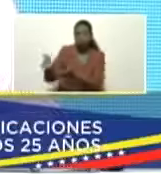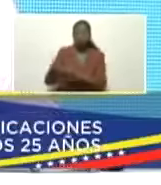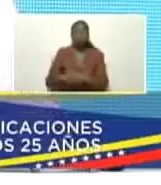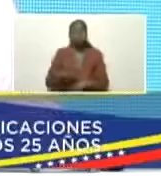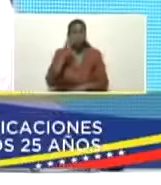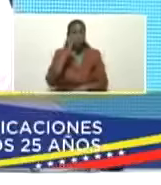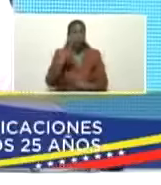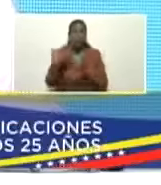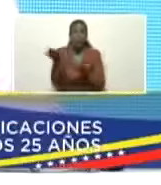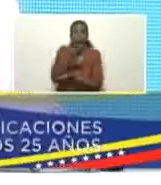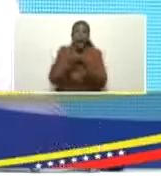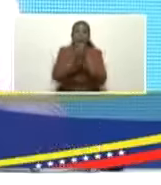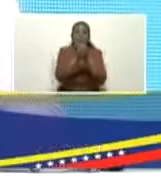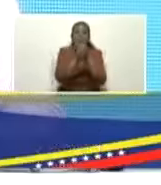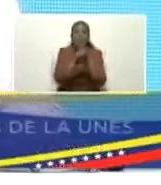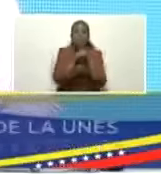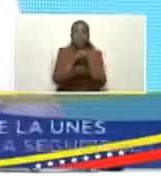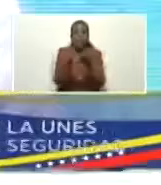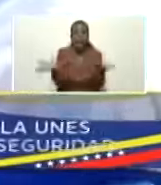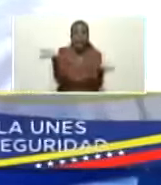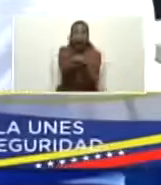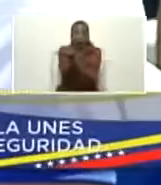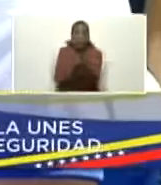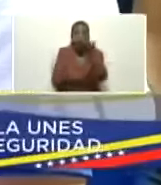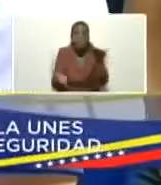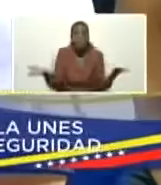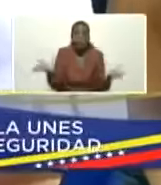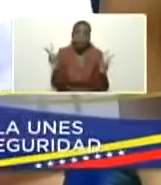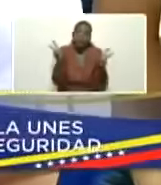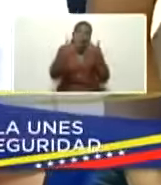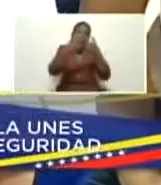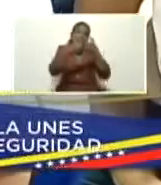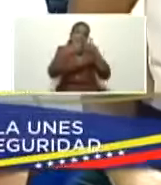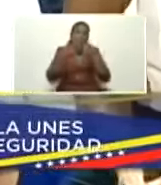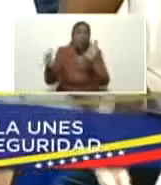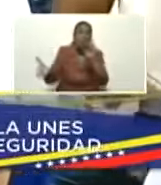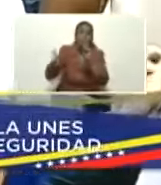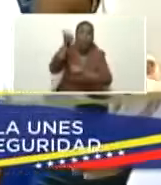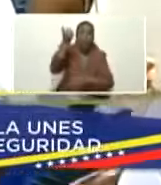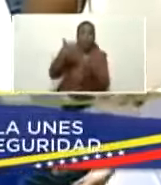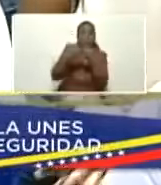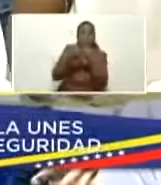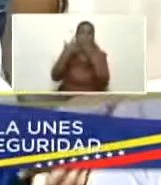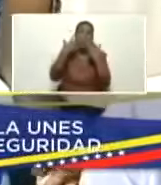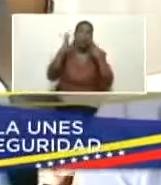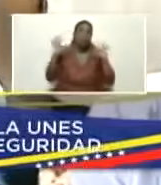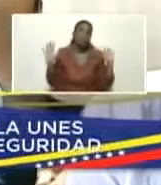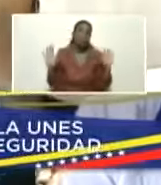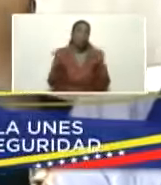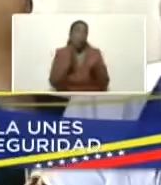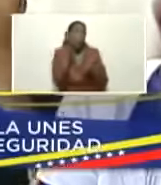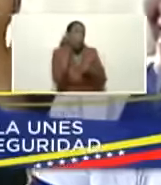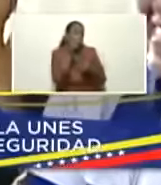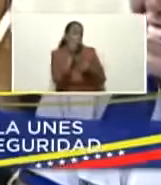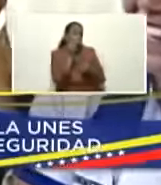hacer buena amistad. Hasta una novia de repente se consiguen ahí. Un